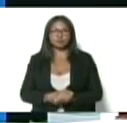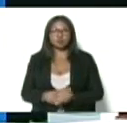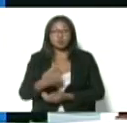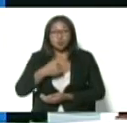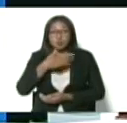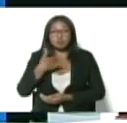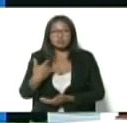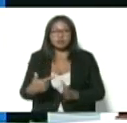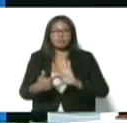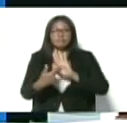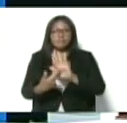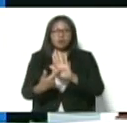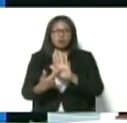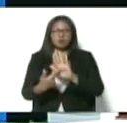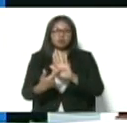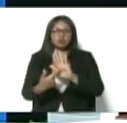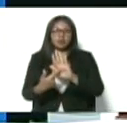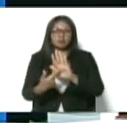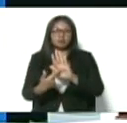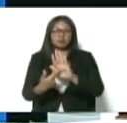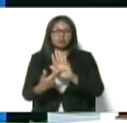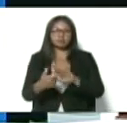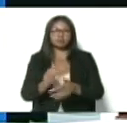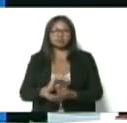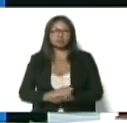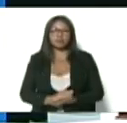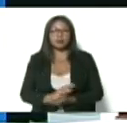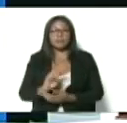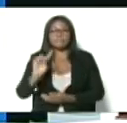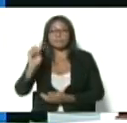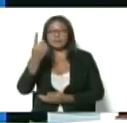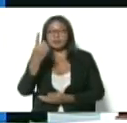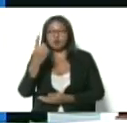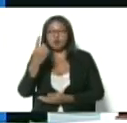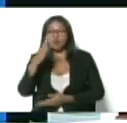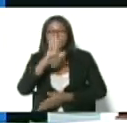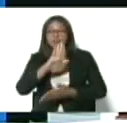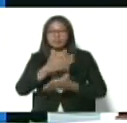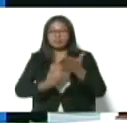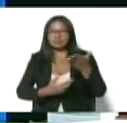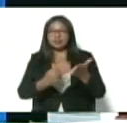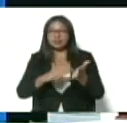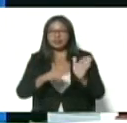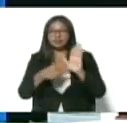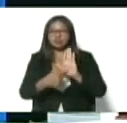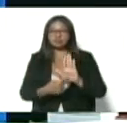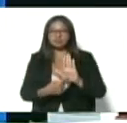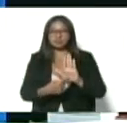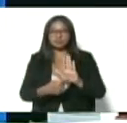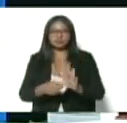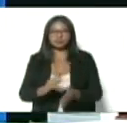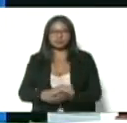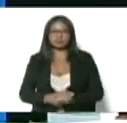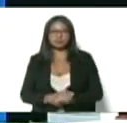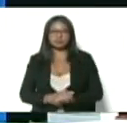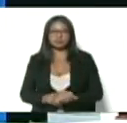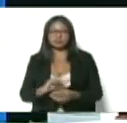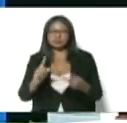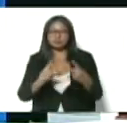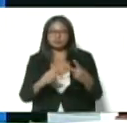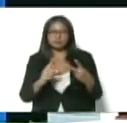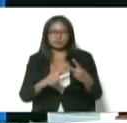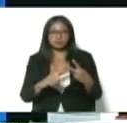presentarle pues el primero el decreto para la superintendencia y segundo